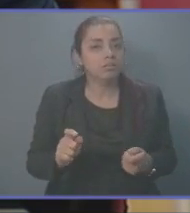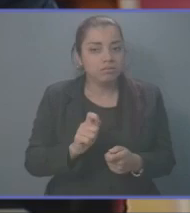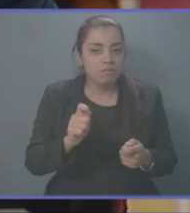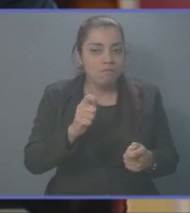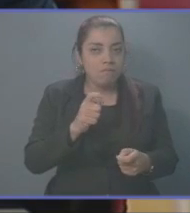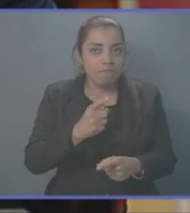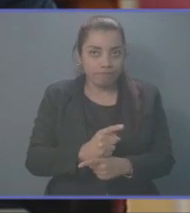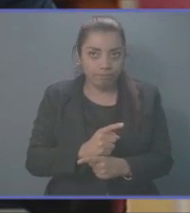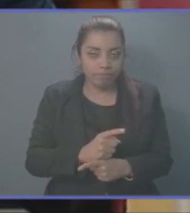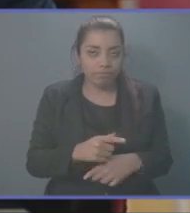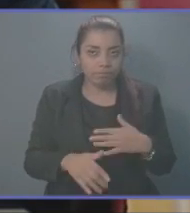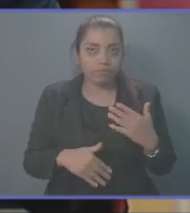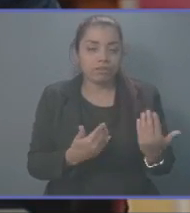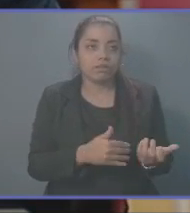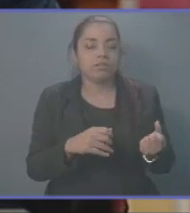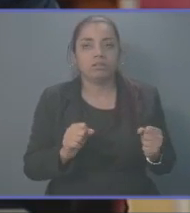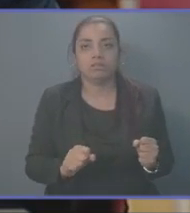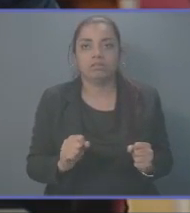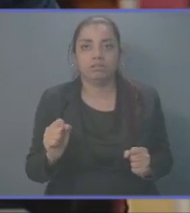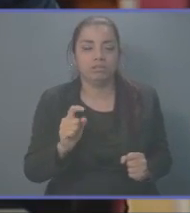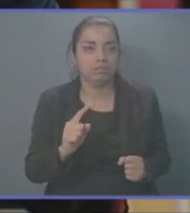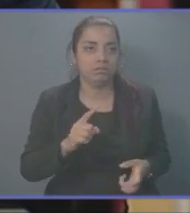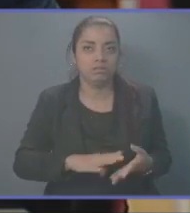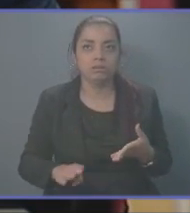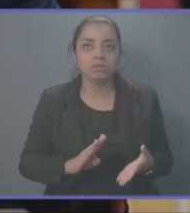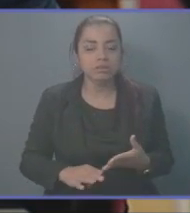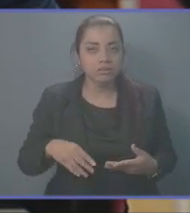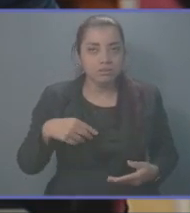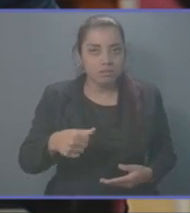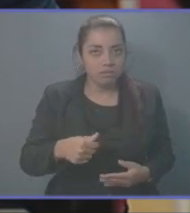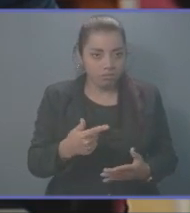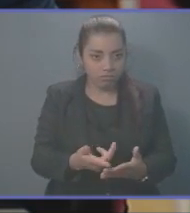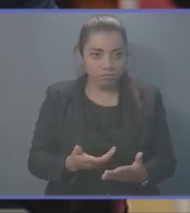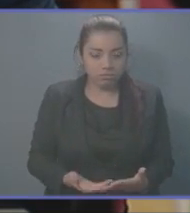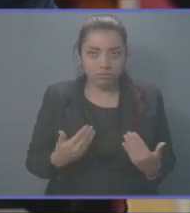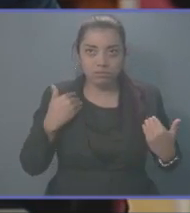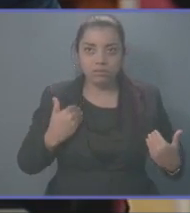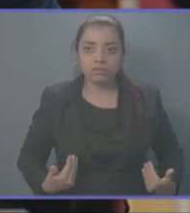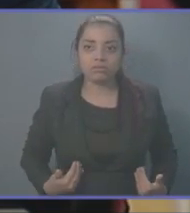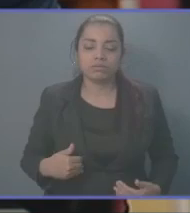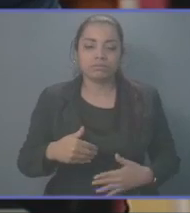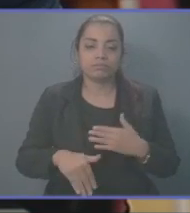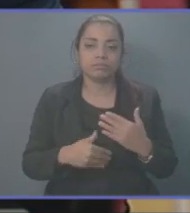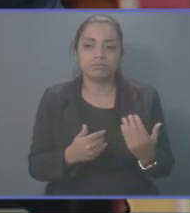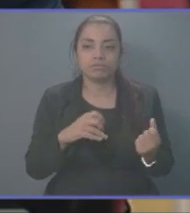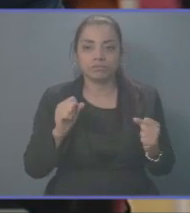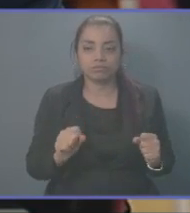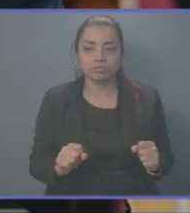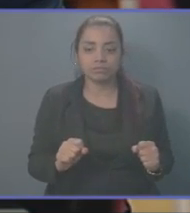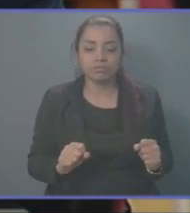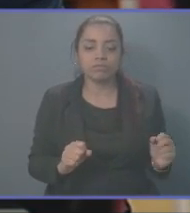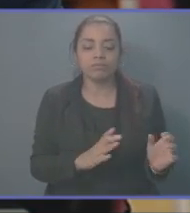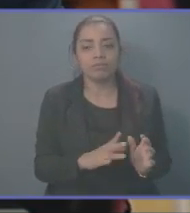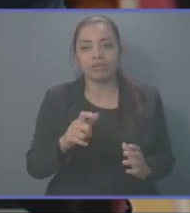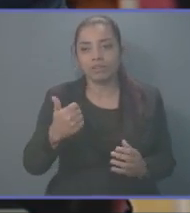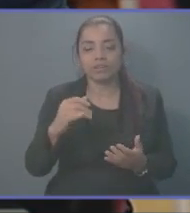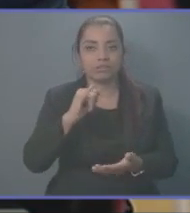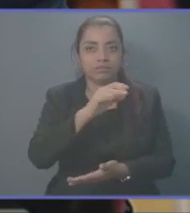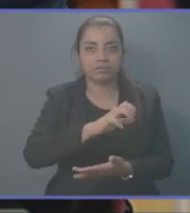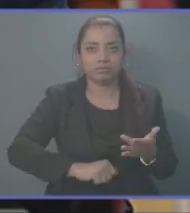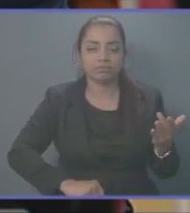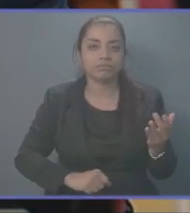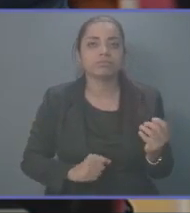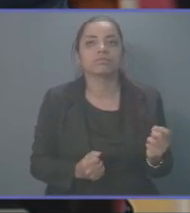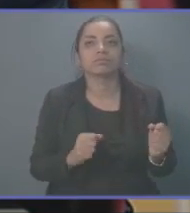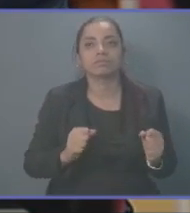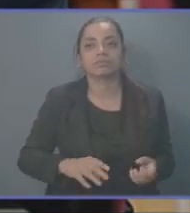inexactitudes en su información y no hayan pagado o liquidado los derechos arancelarios a la importación u otros impuestos o hayan